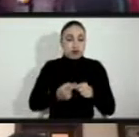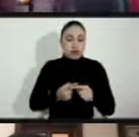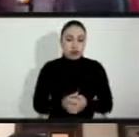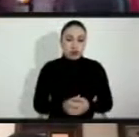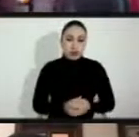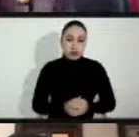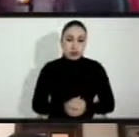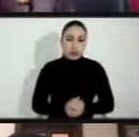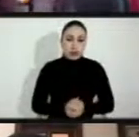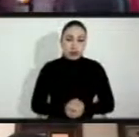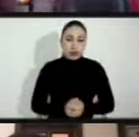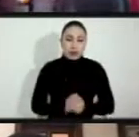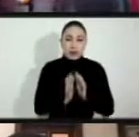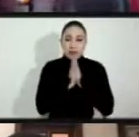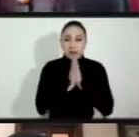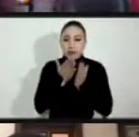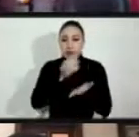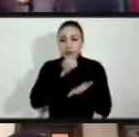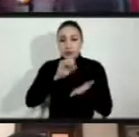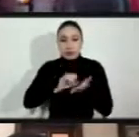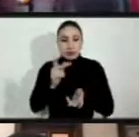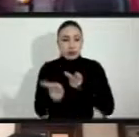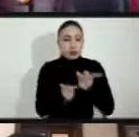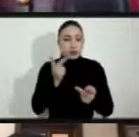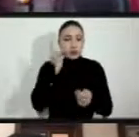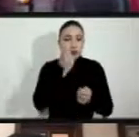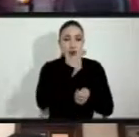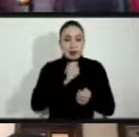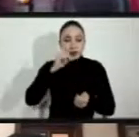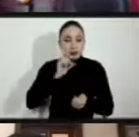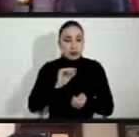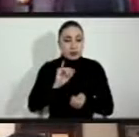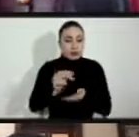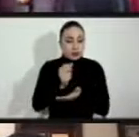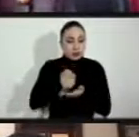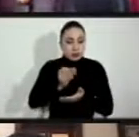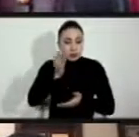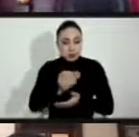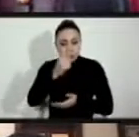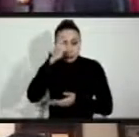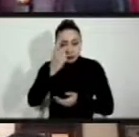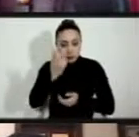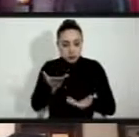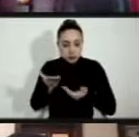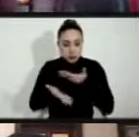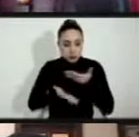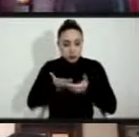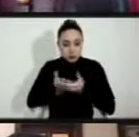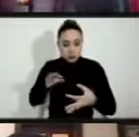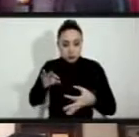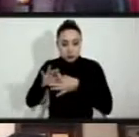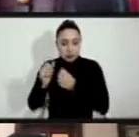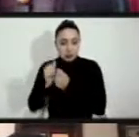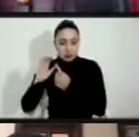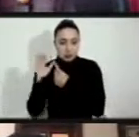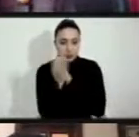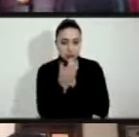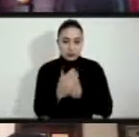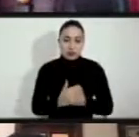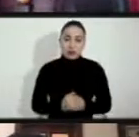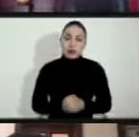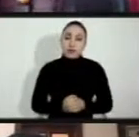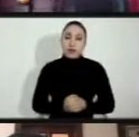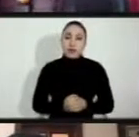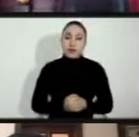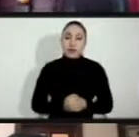Procede a la Secretaría a preguntar al Pleno si existe alguna diputada o algún diputado en contra de aprobarse la proposición a discusión. Por